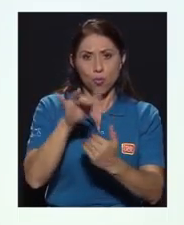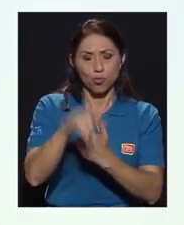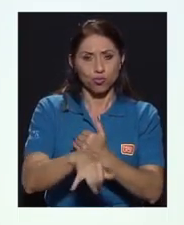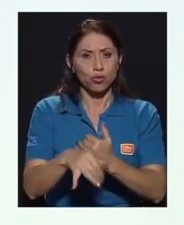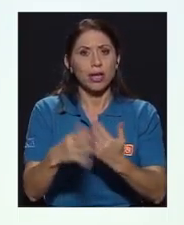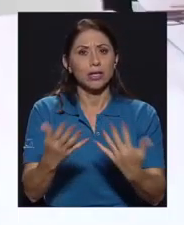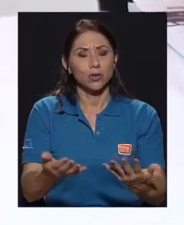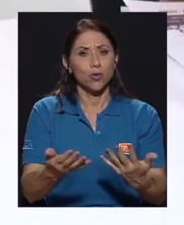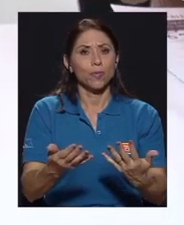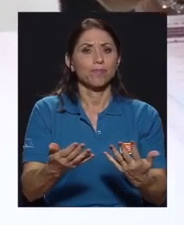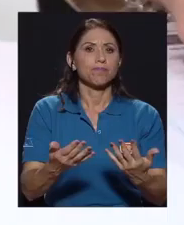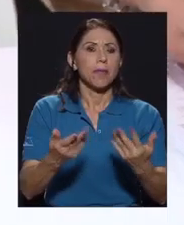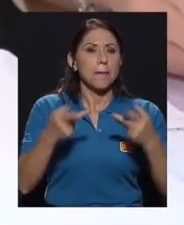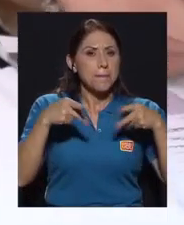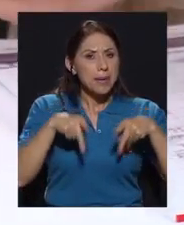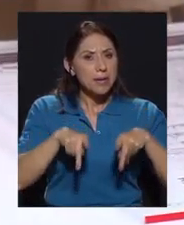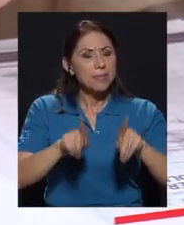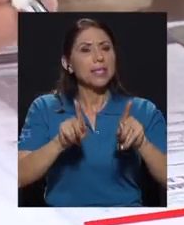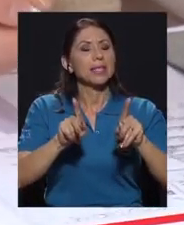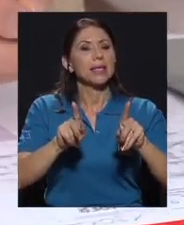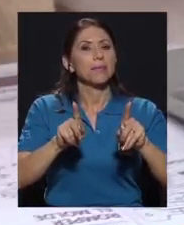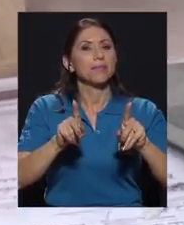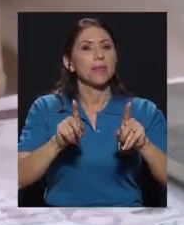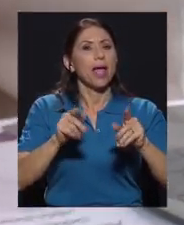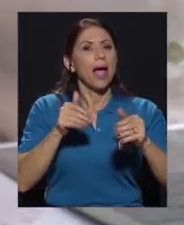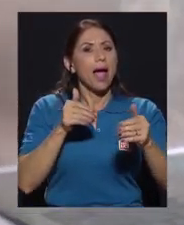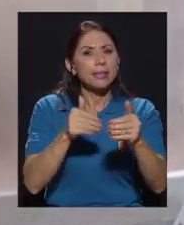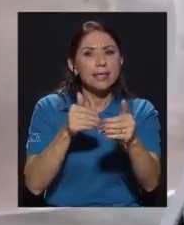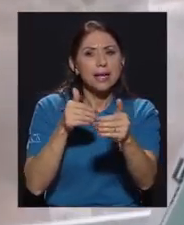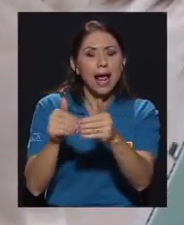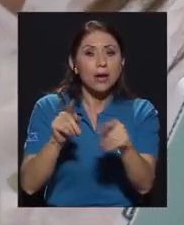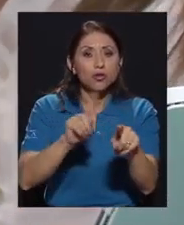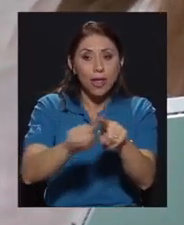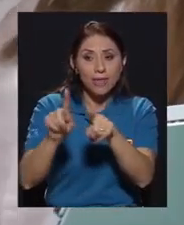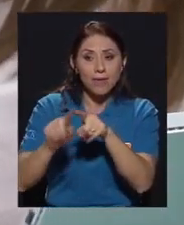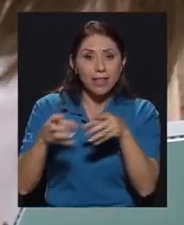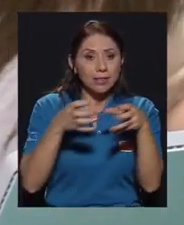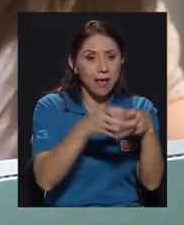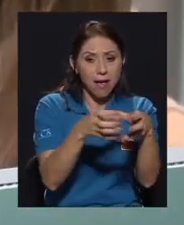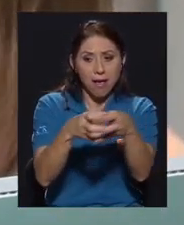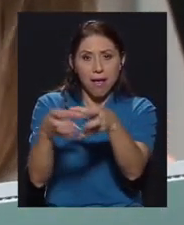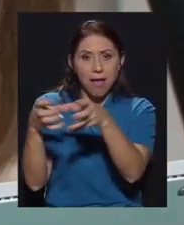proyecto nos permite acercarnos a una serie de actores